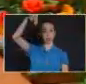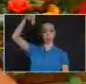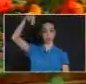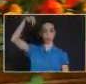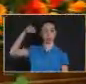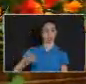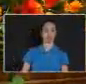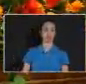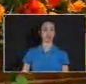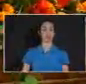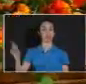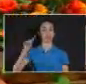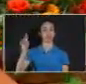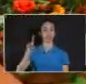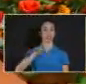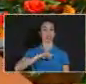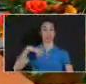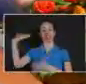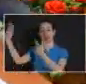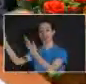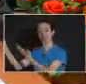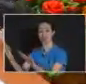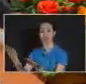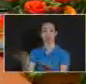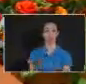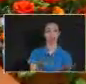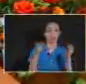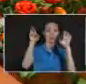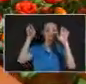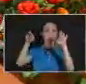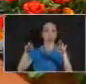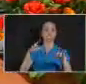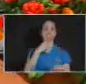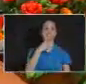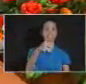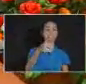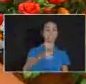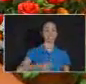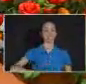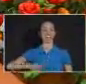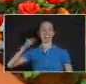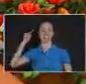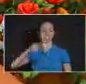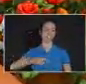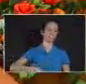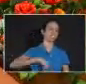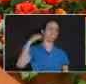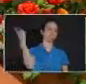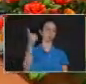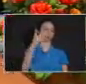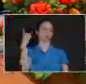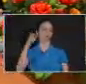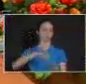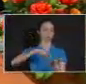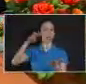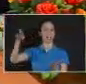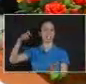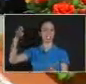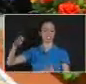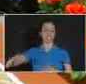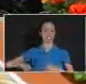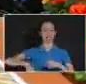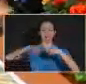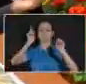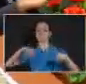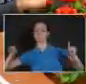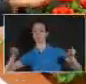en donde le está dando la bienvenida a la gente y dice, bueno, pues, que aquí hay colombianos y que aquí hay no sé cuánto y que cumbia y que no sé